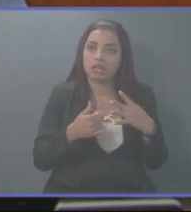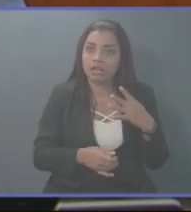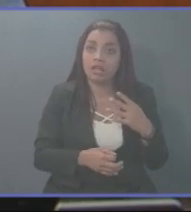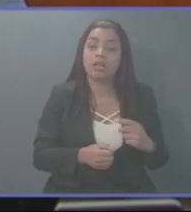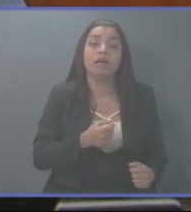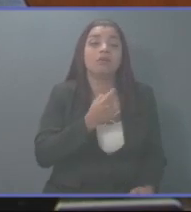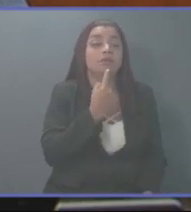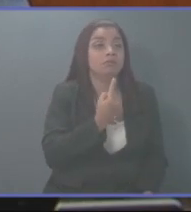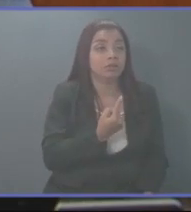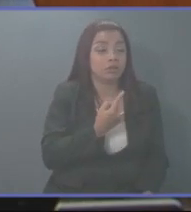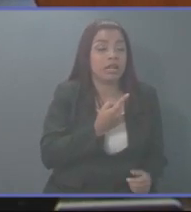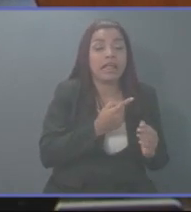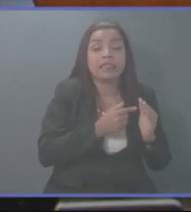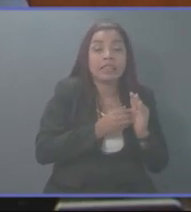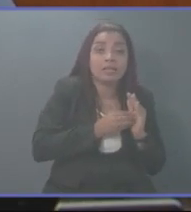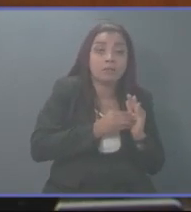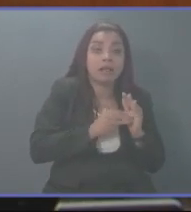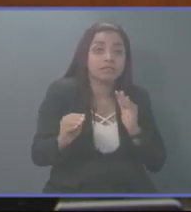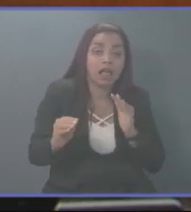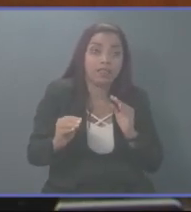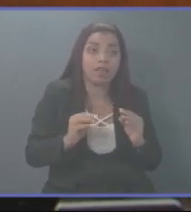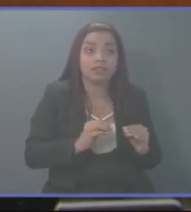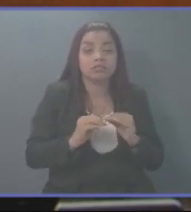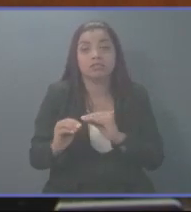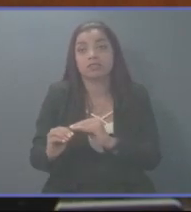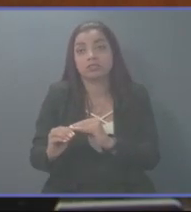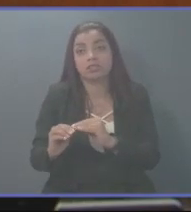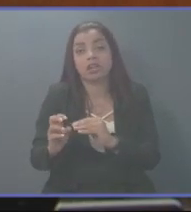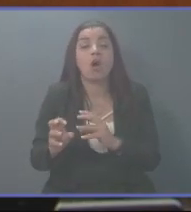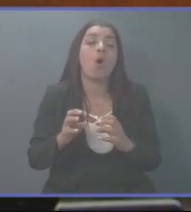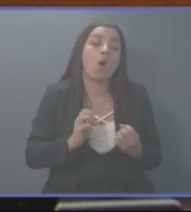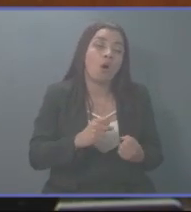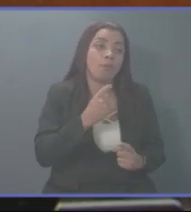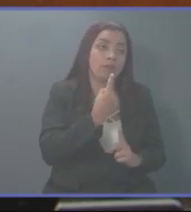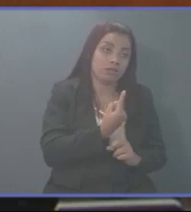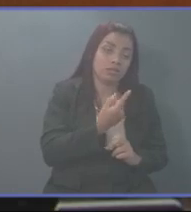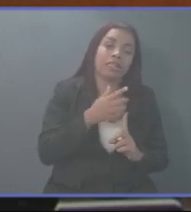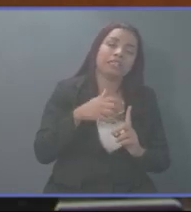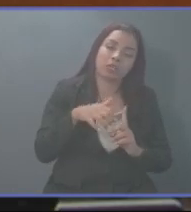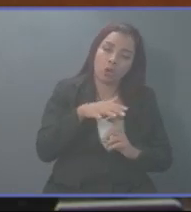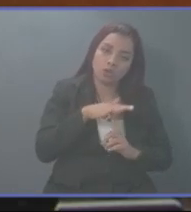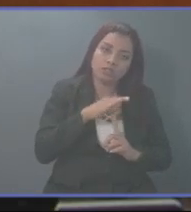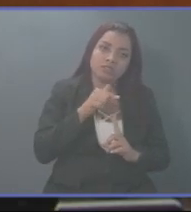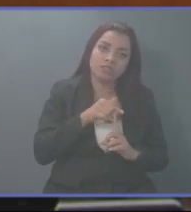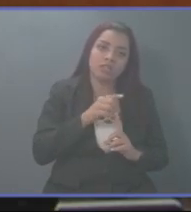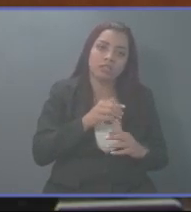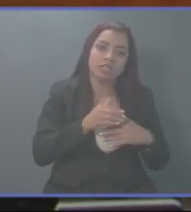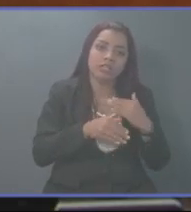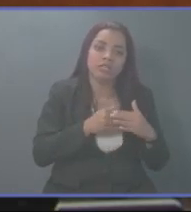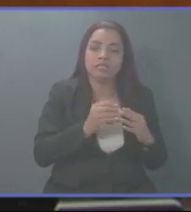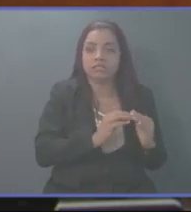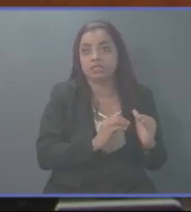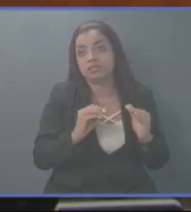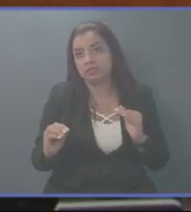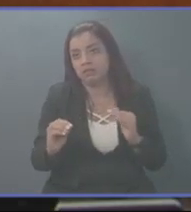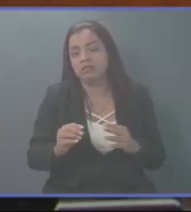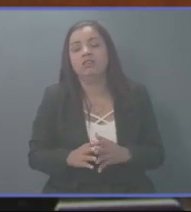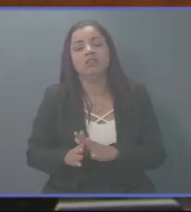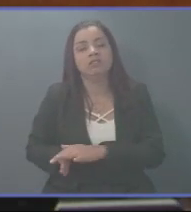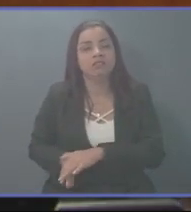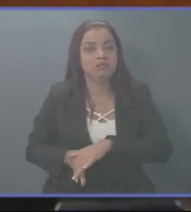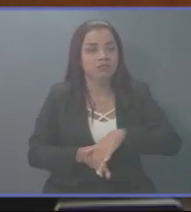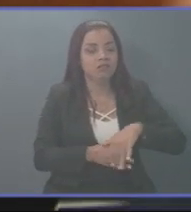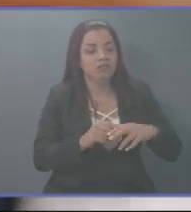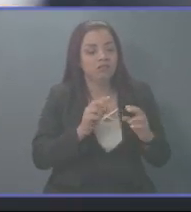personas desplazadas o personas en condición de desplazamiento. Grupo familiar.